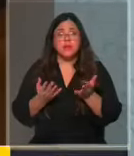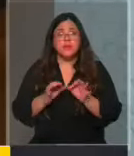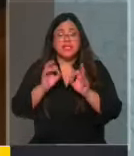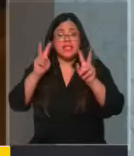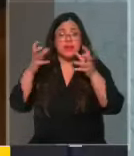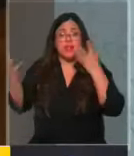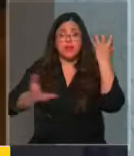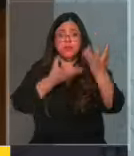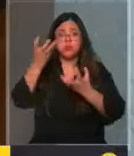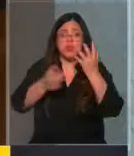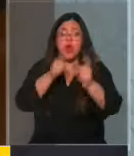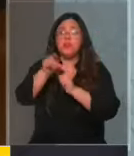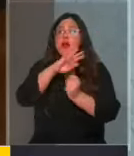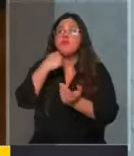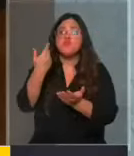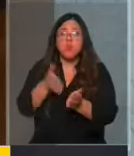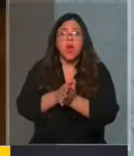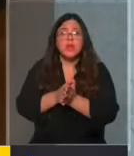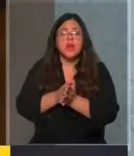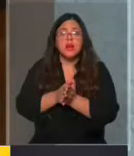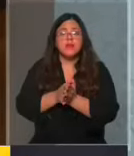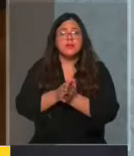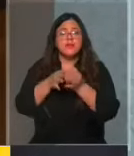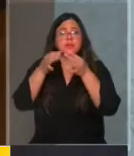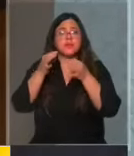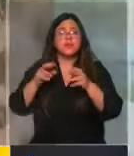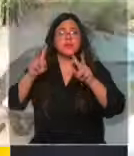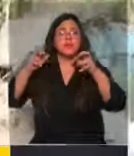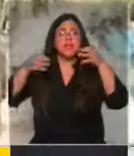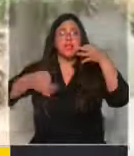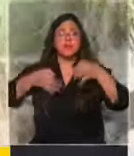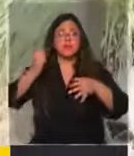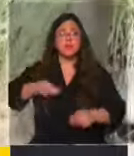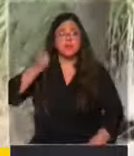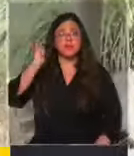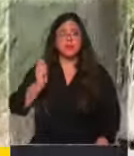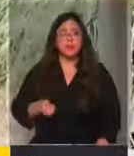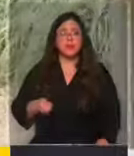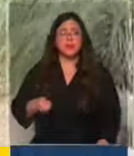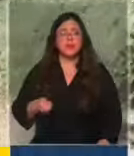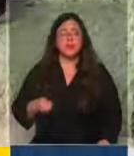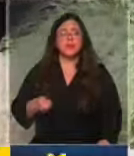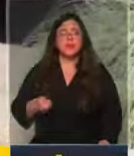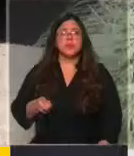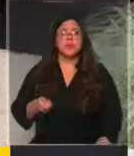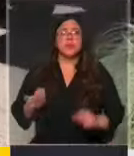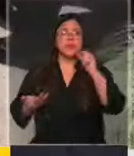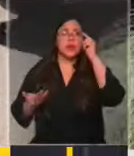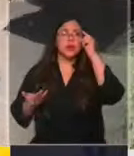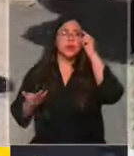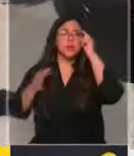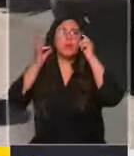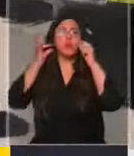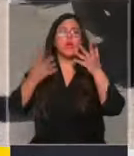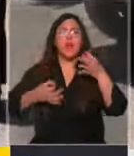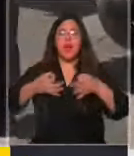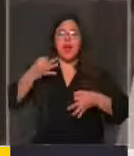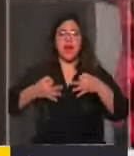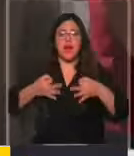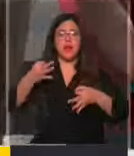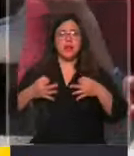incendio con resultado de muerte, que incluso al finalizar esta audiencia de formalización, como pocas veces ocurre, la magistrado a cargo de